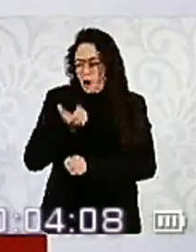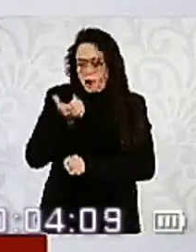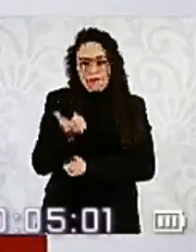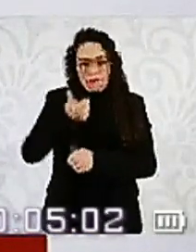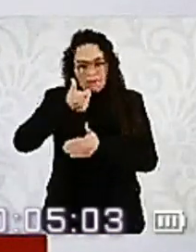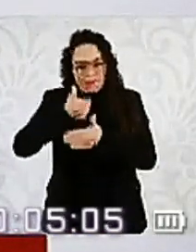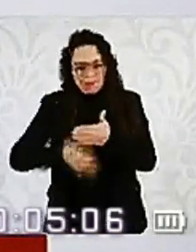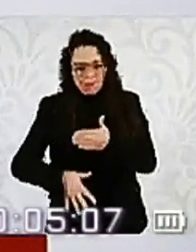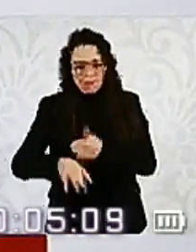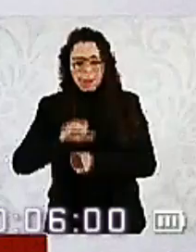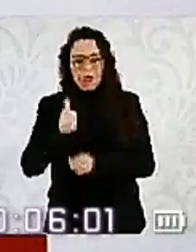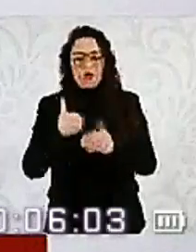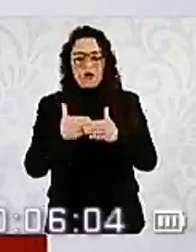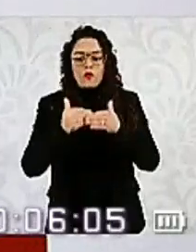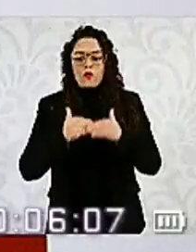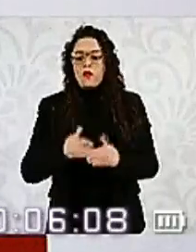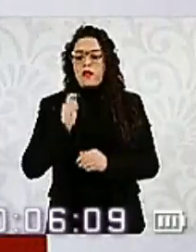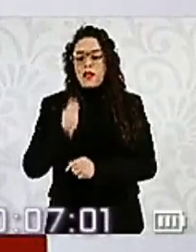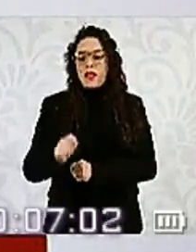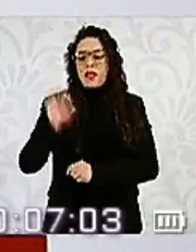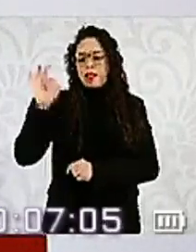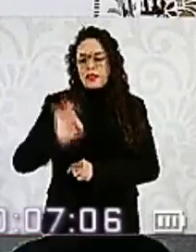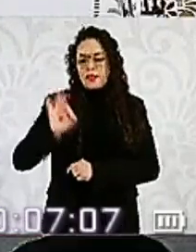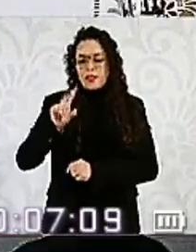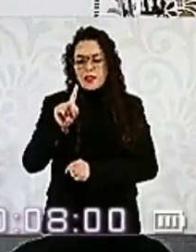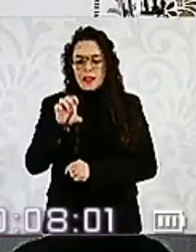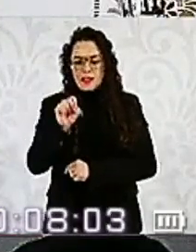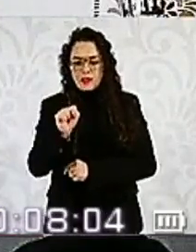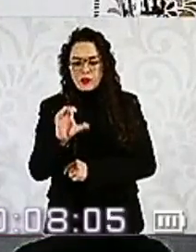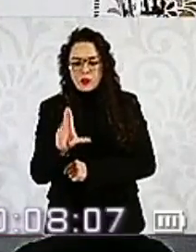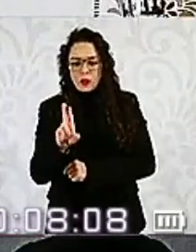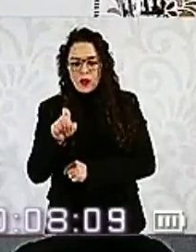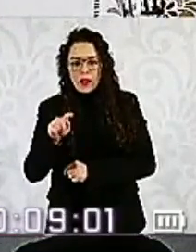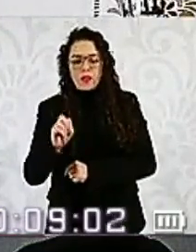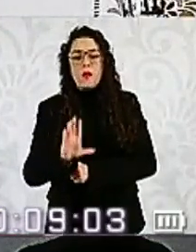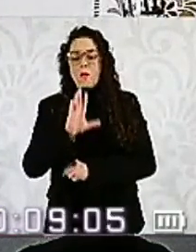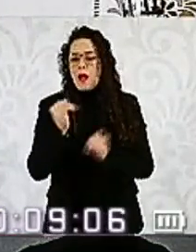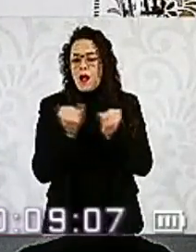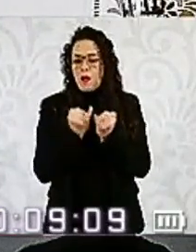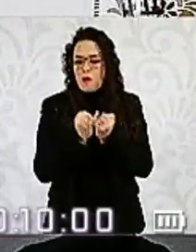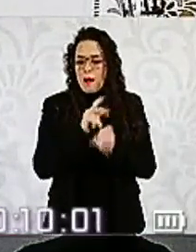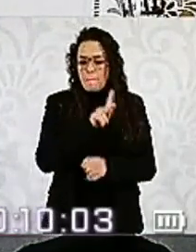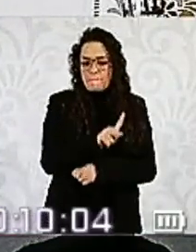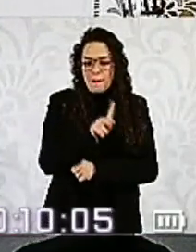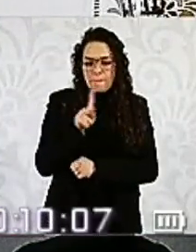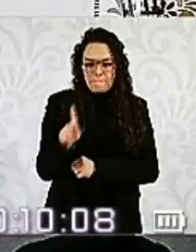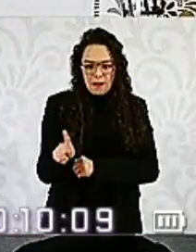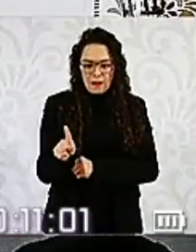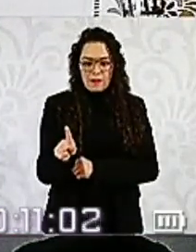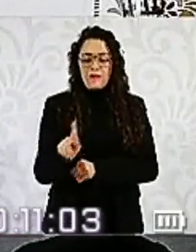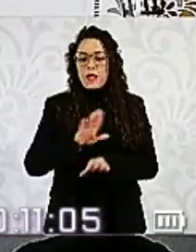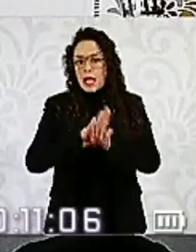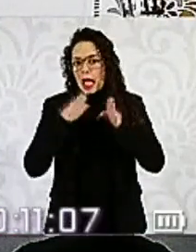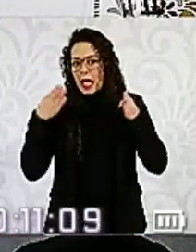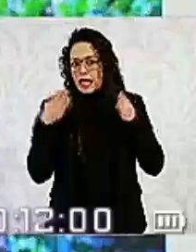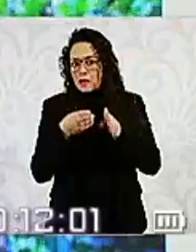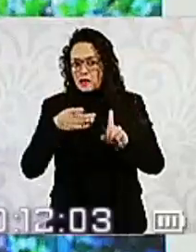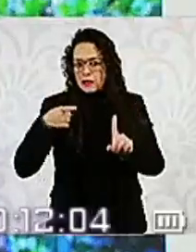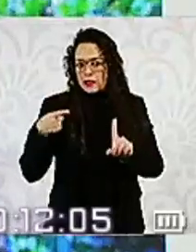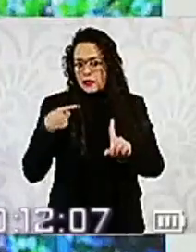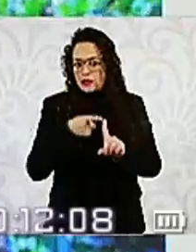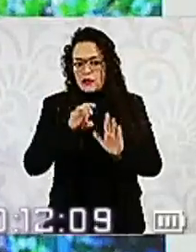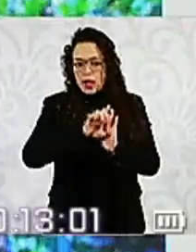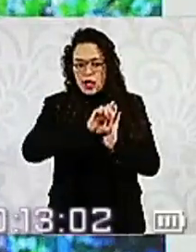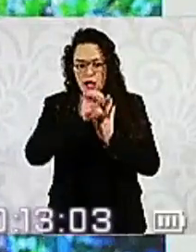ofertas subsecuentes de descuento, que funciona de manera similar, o desarrollo de proveeduría muy específica. Por ejemplo, en el